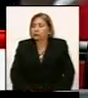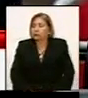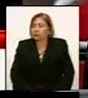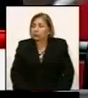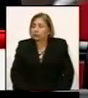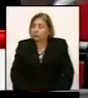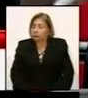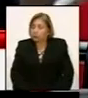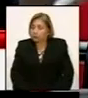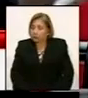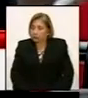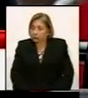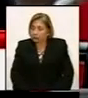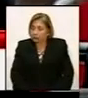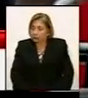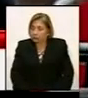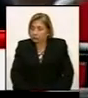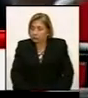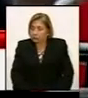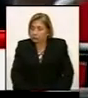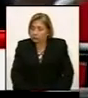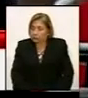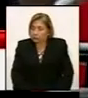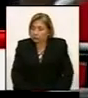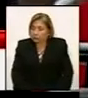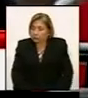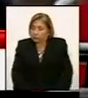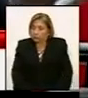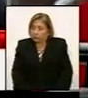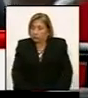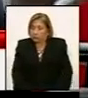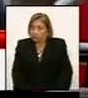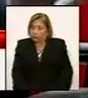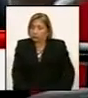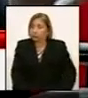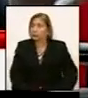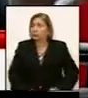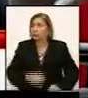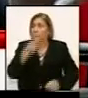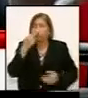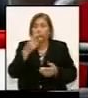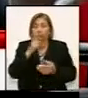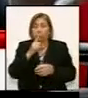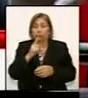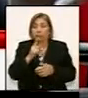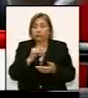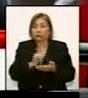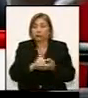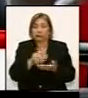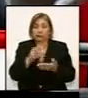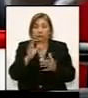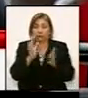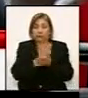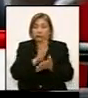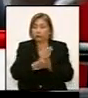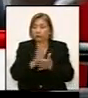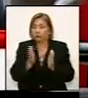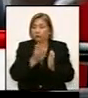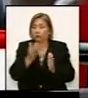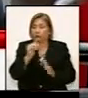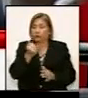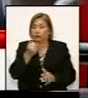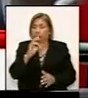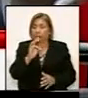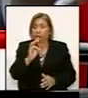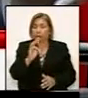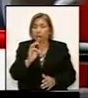mucho respeto, de que nos remitamos a la página 17 del informe. Lo que se ha aprobado